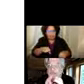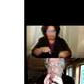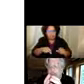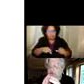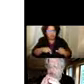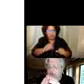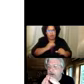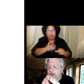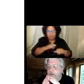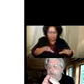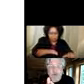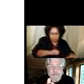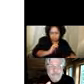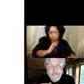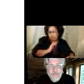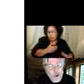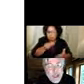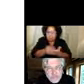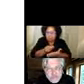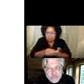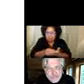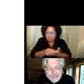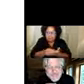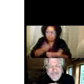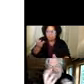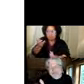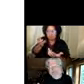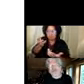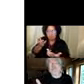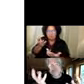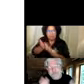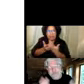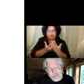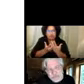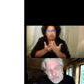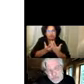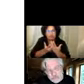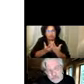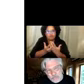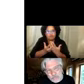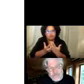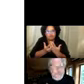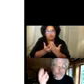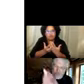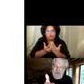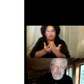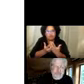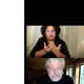poner en vigor nuestras